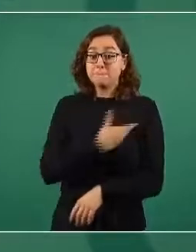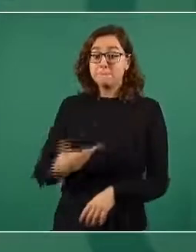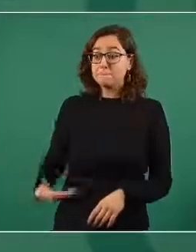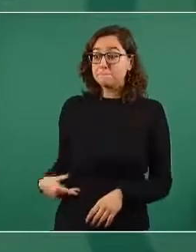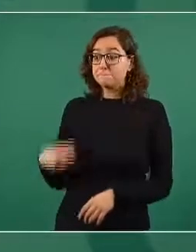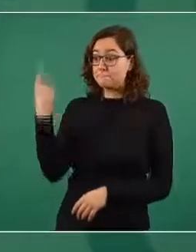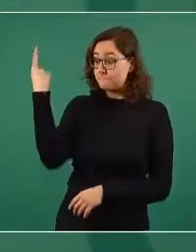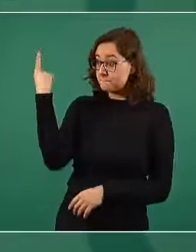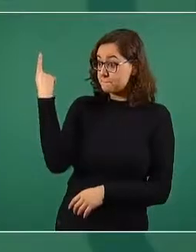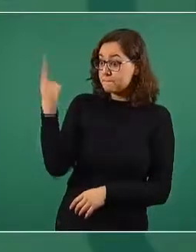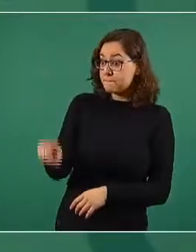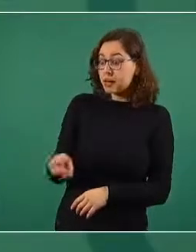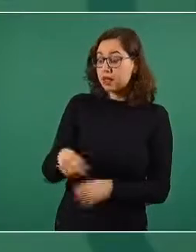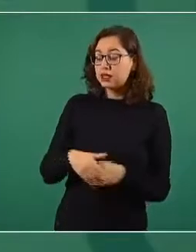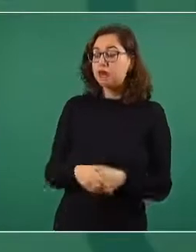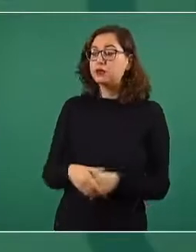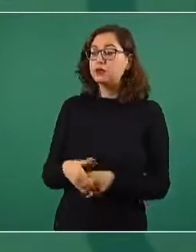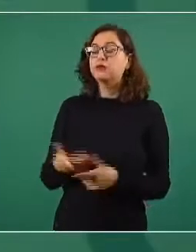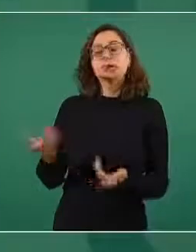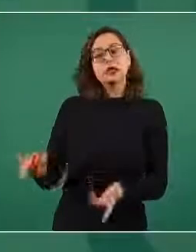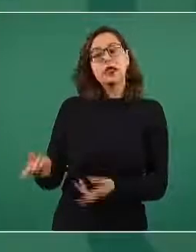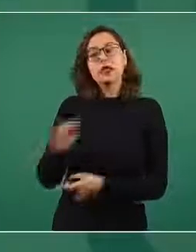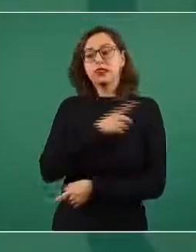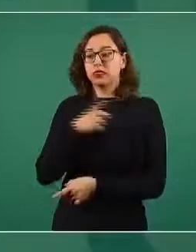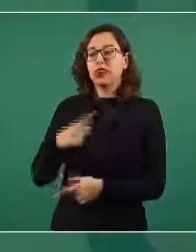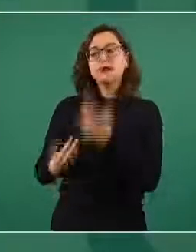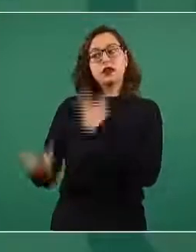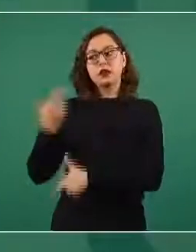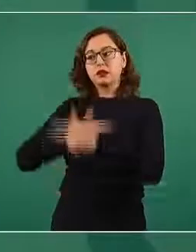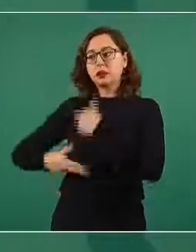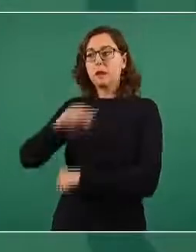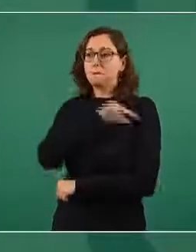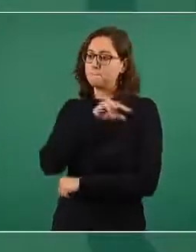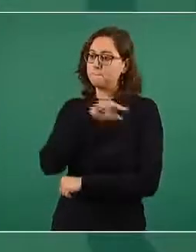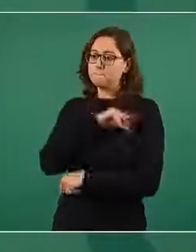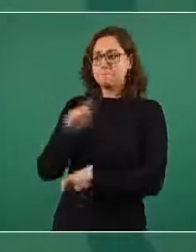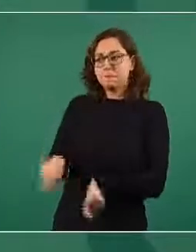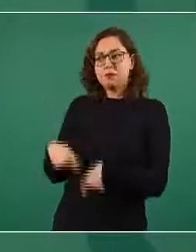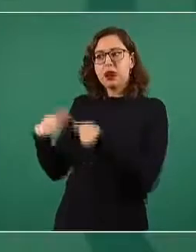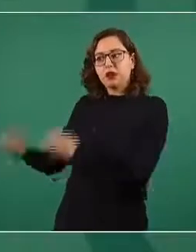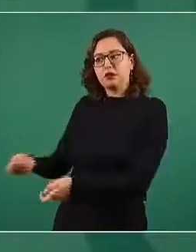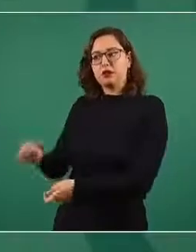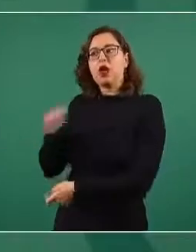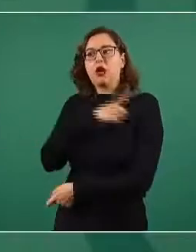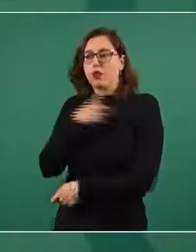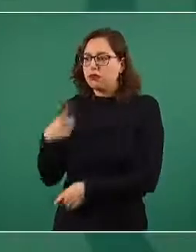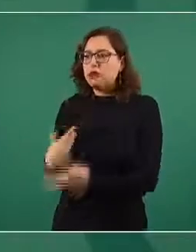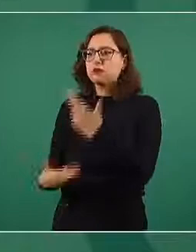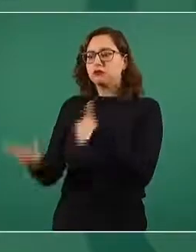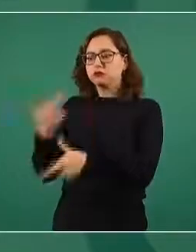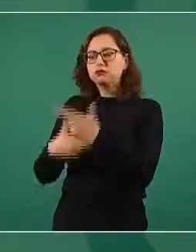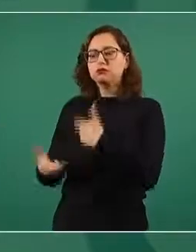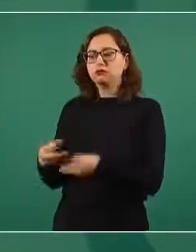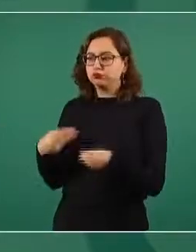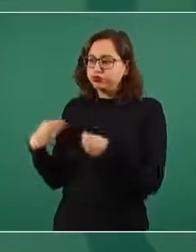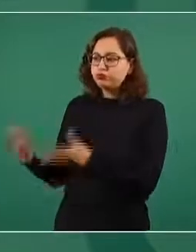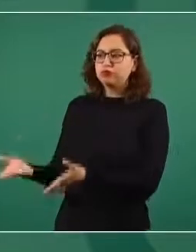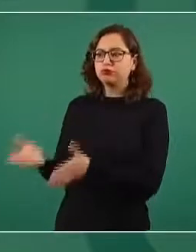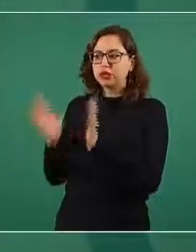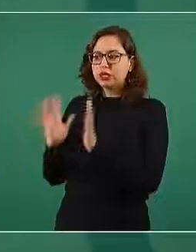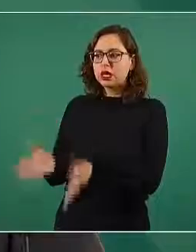Francisco J. Mujica, que le devuelva la tierra a la empresa extranjera.